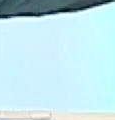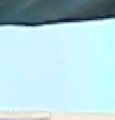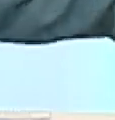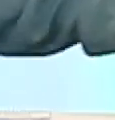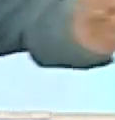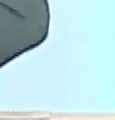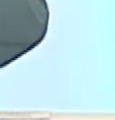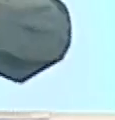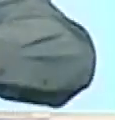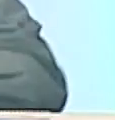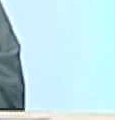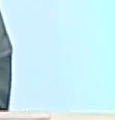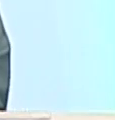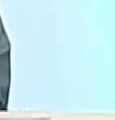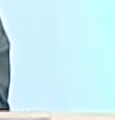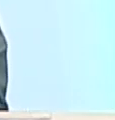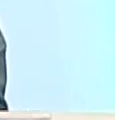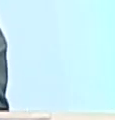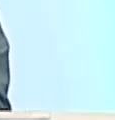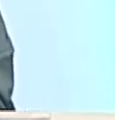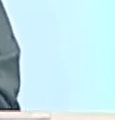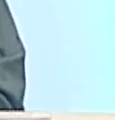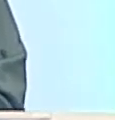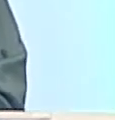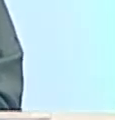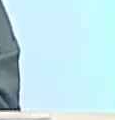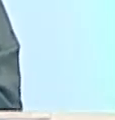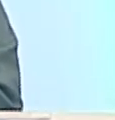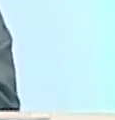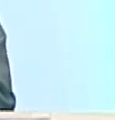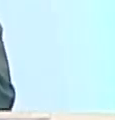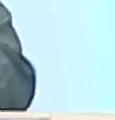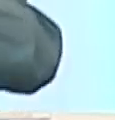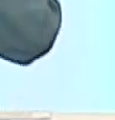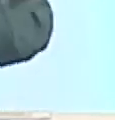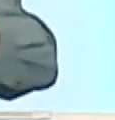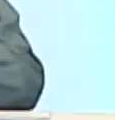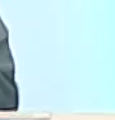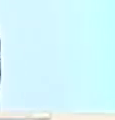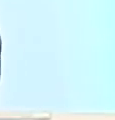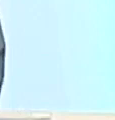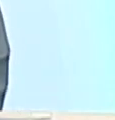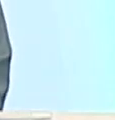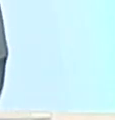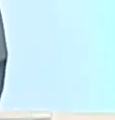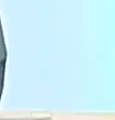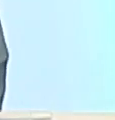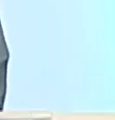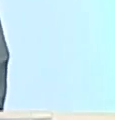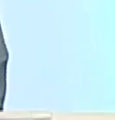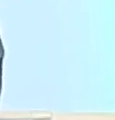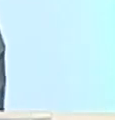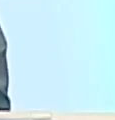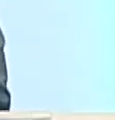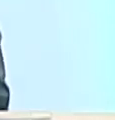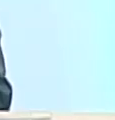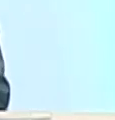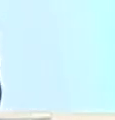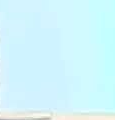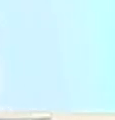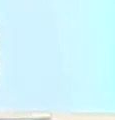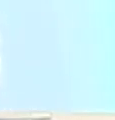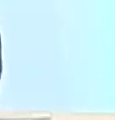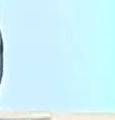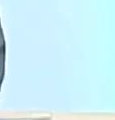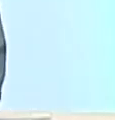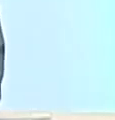y como enfrentamos el 2016 fundando los clubs movilizándonos en las calles enfrentando las amenazas de la asamblea nacional